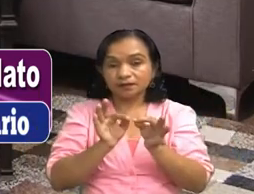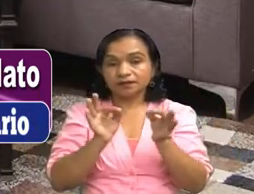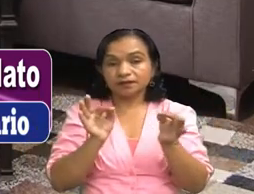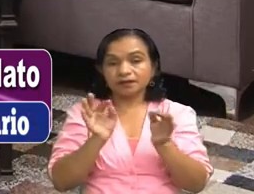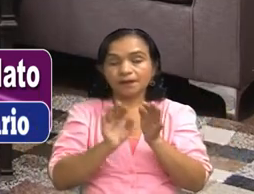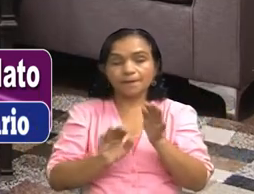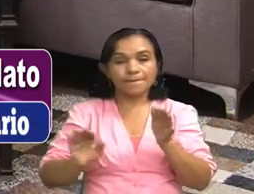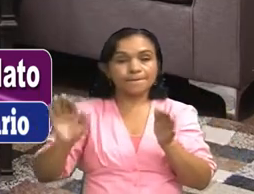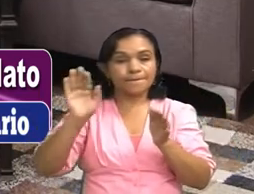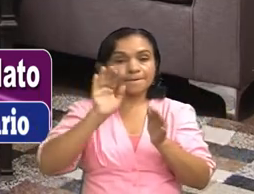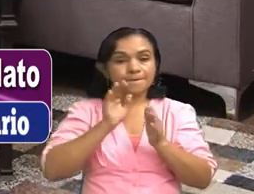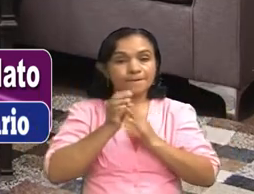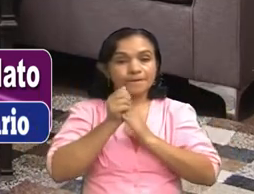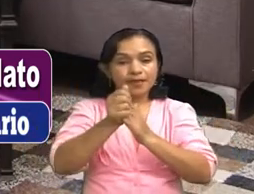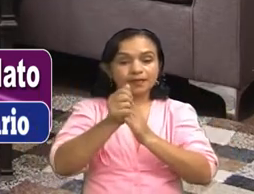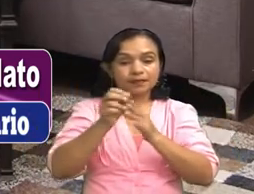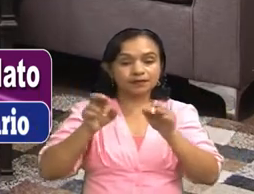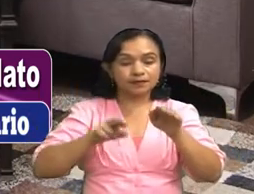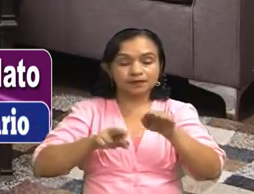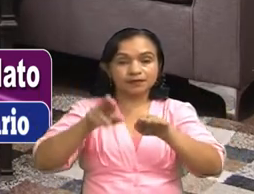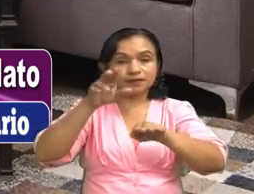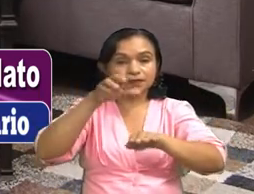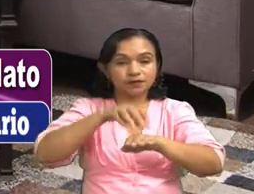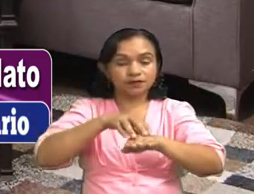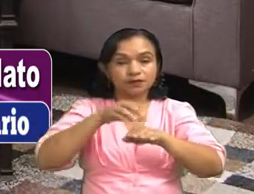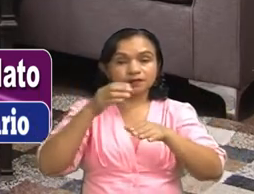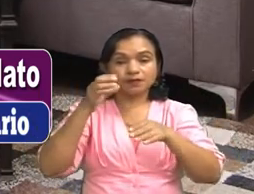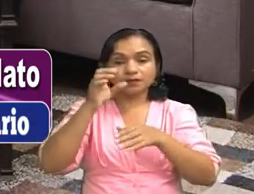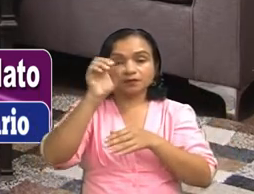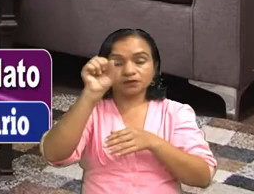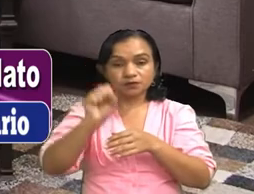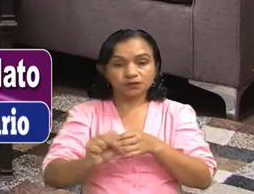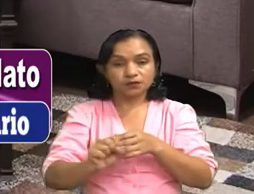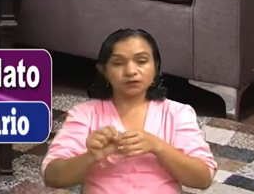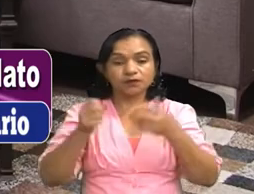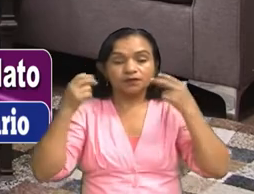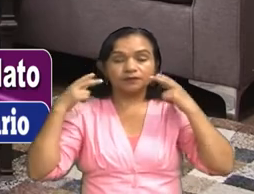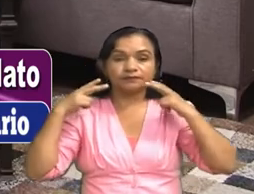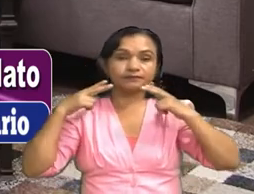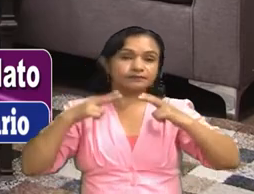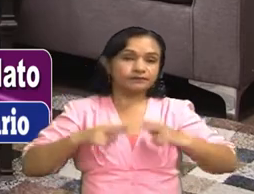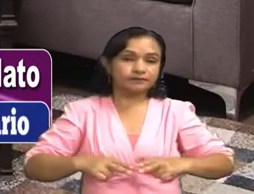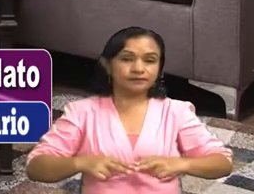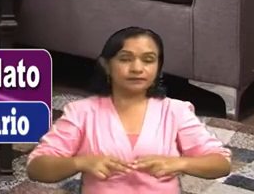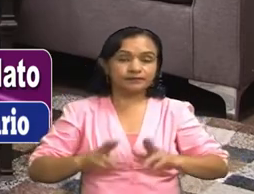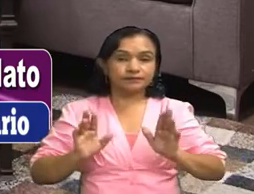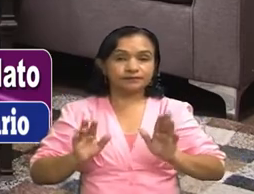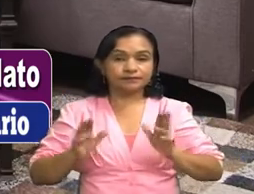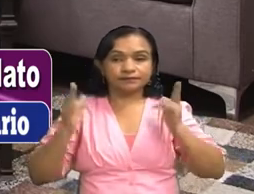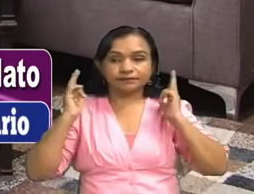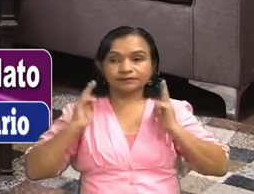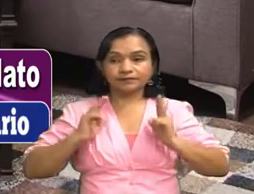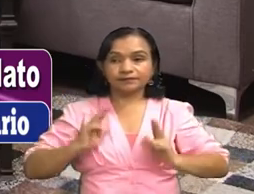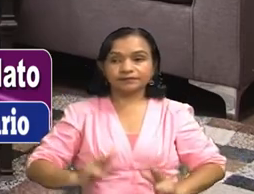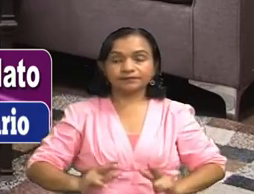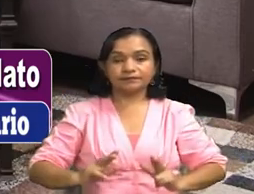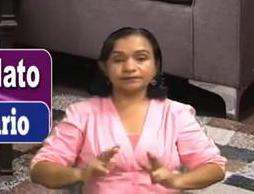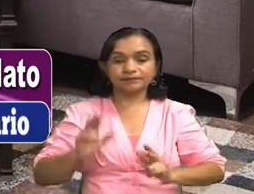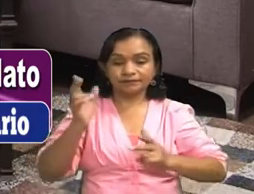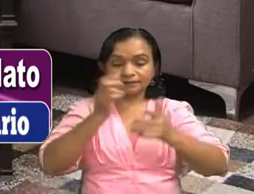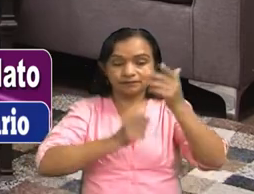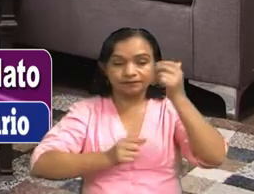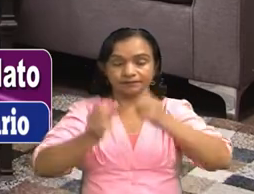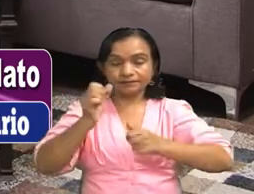¿sobre qué línea? Río San Juan, Costa Caribe Sur y Chontales. Por eso lo dosificamos en Chontales y se traslada a Huaco para